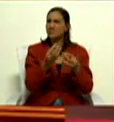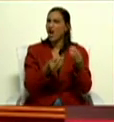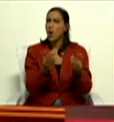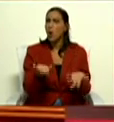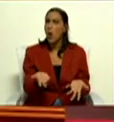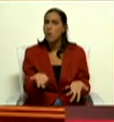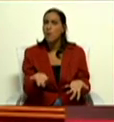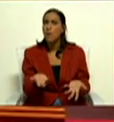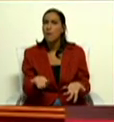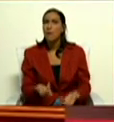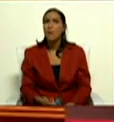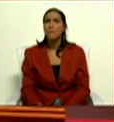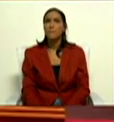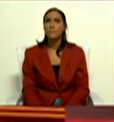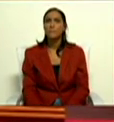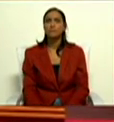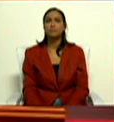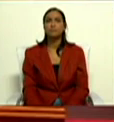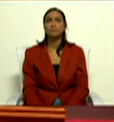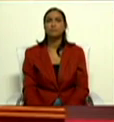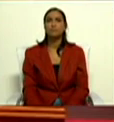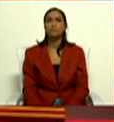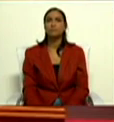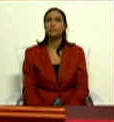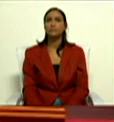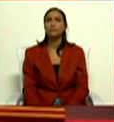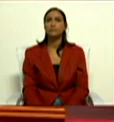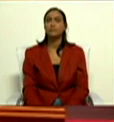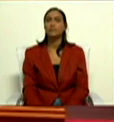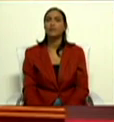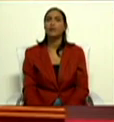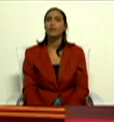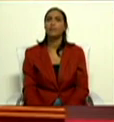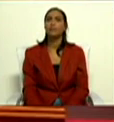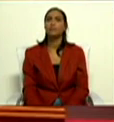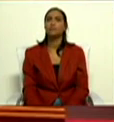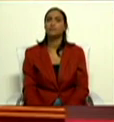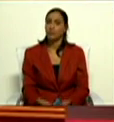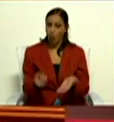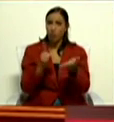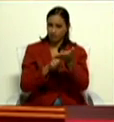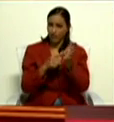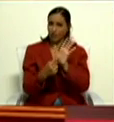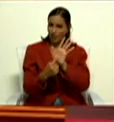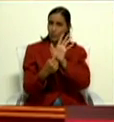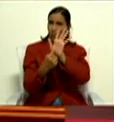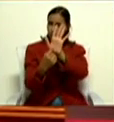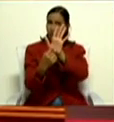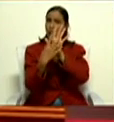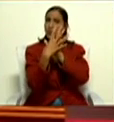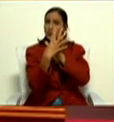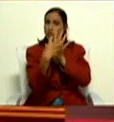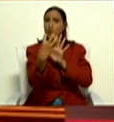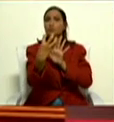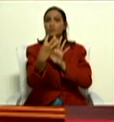ver a que me tomen esto, por favor, a diferencia de otros países